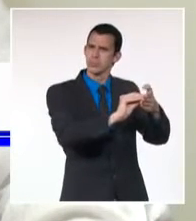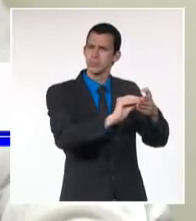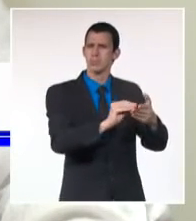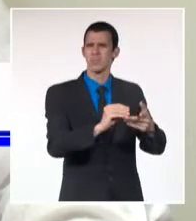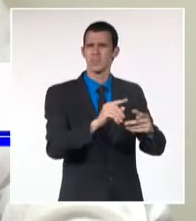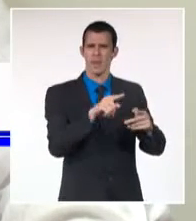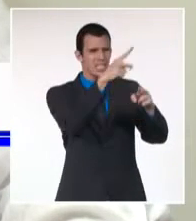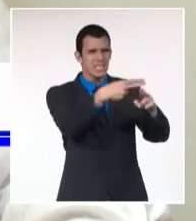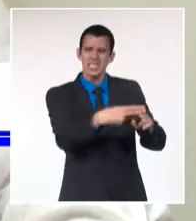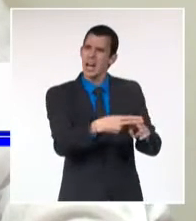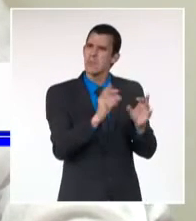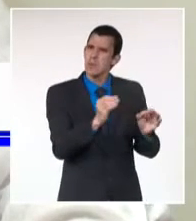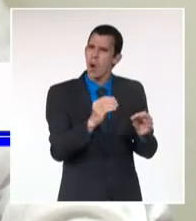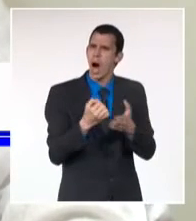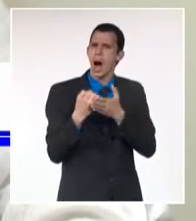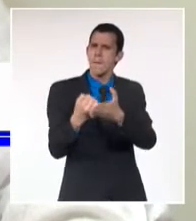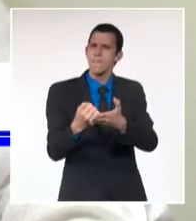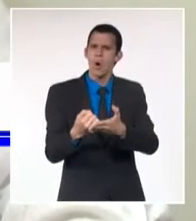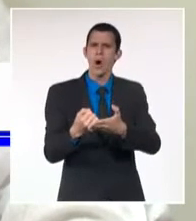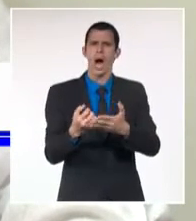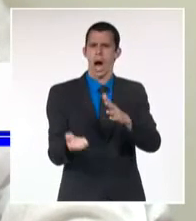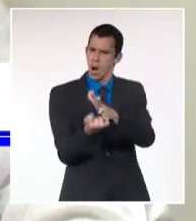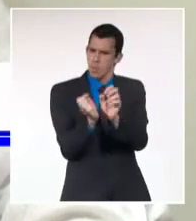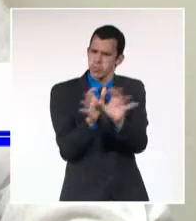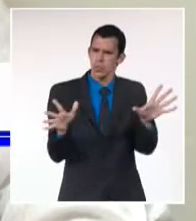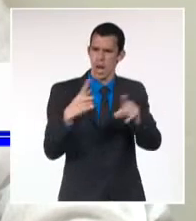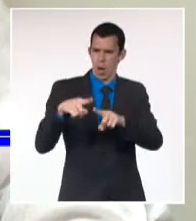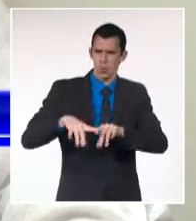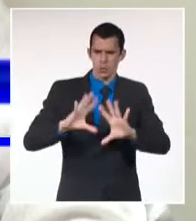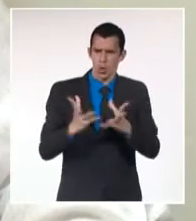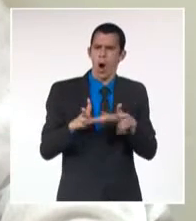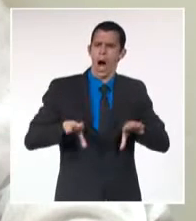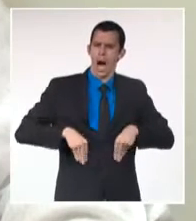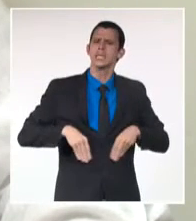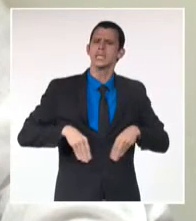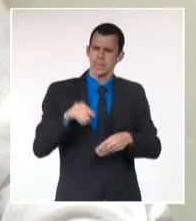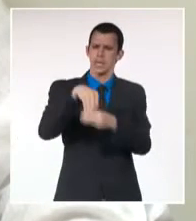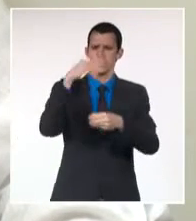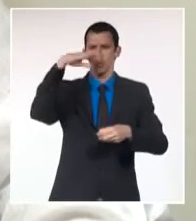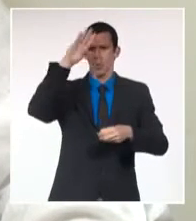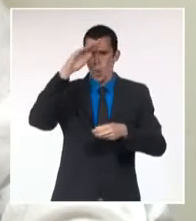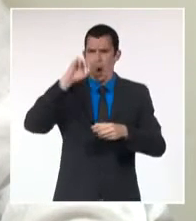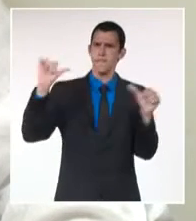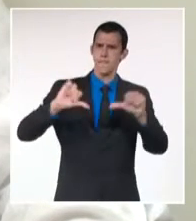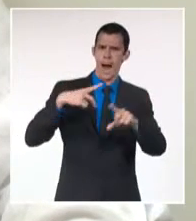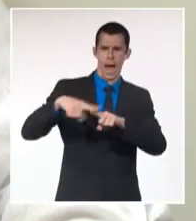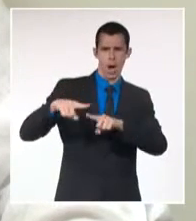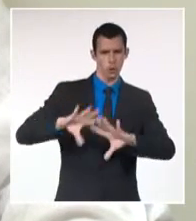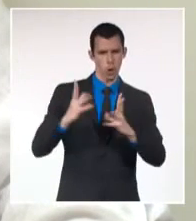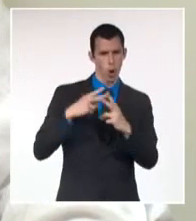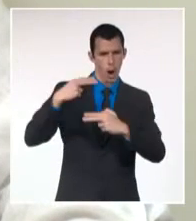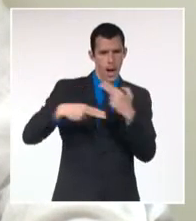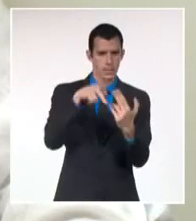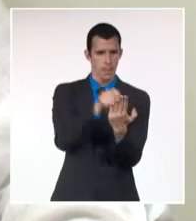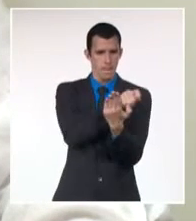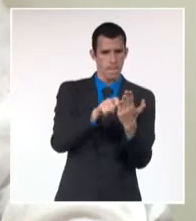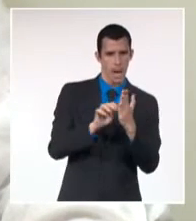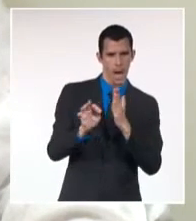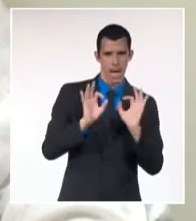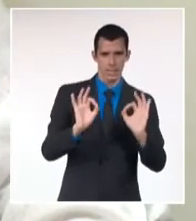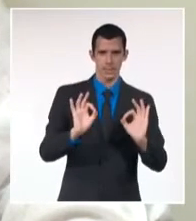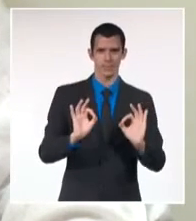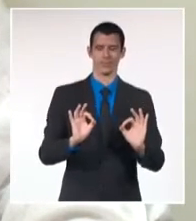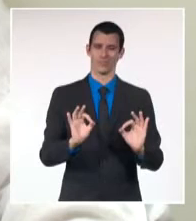tú mencionas, están los gobiernos locales de muchas ciudades de los Estados Unidos que en estos momentos están aprobando resoluciones para que